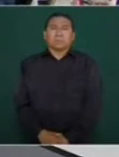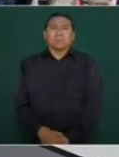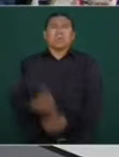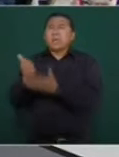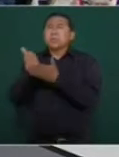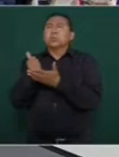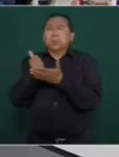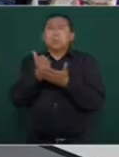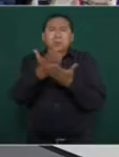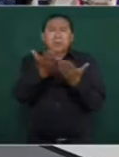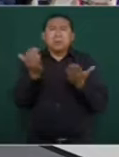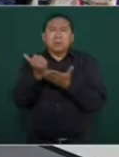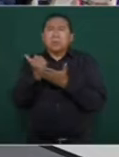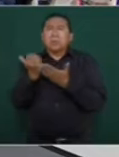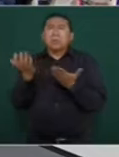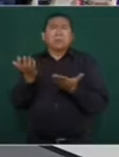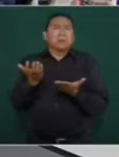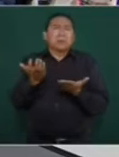Ayúdenme.